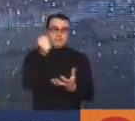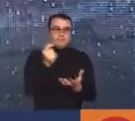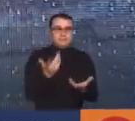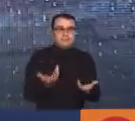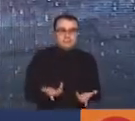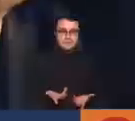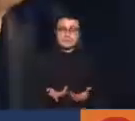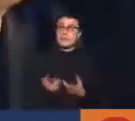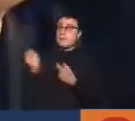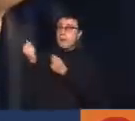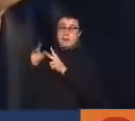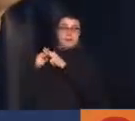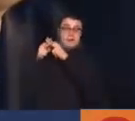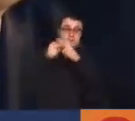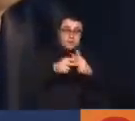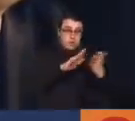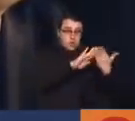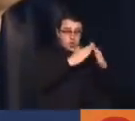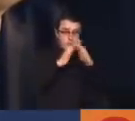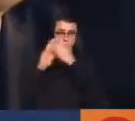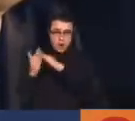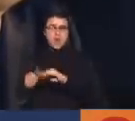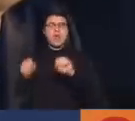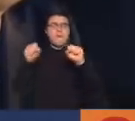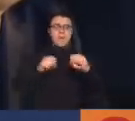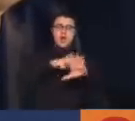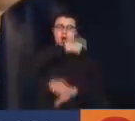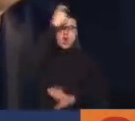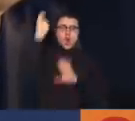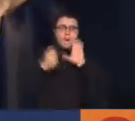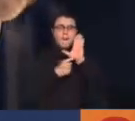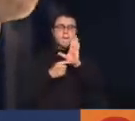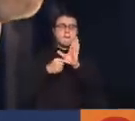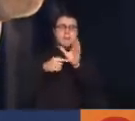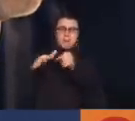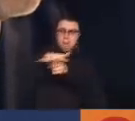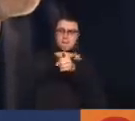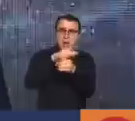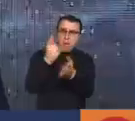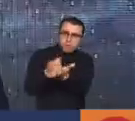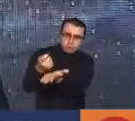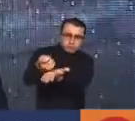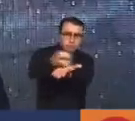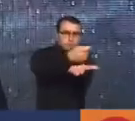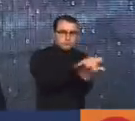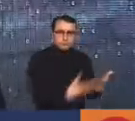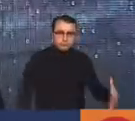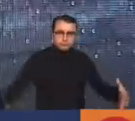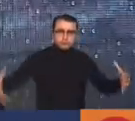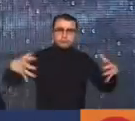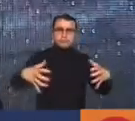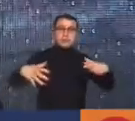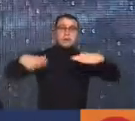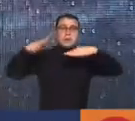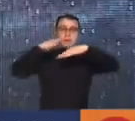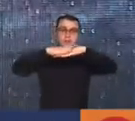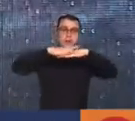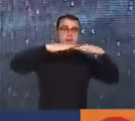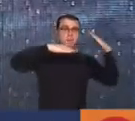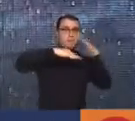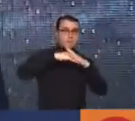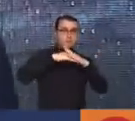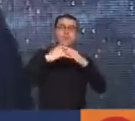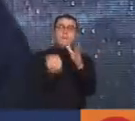esas comunidades, se podría asociar todo un barrio, poner paneles solares, generar energía eléctrica y